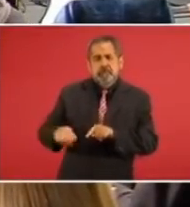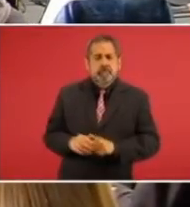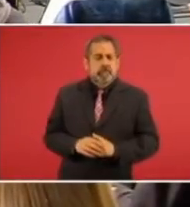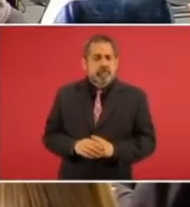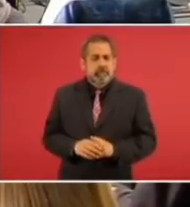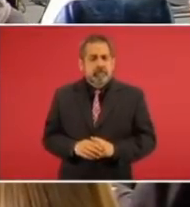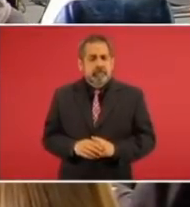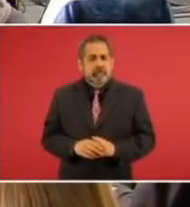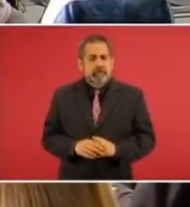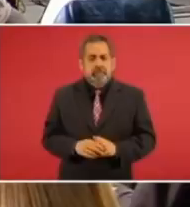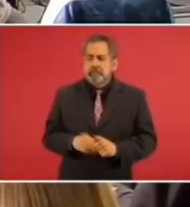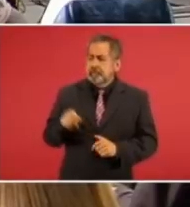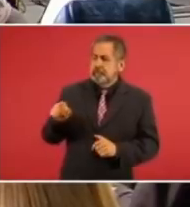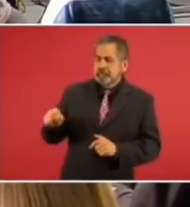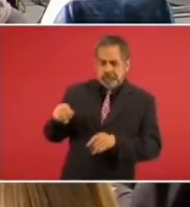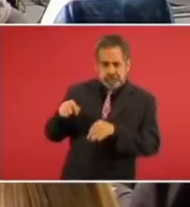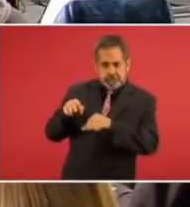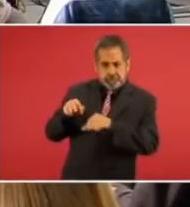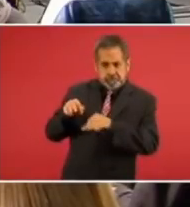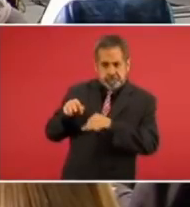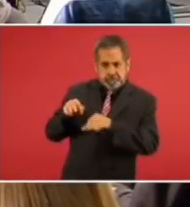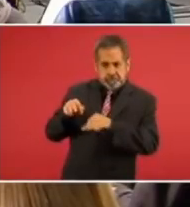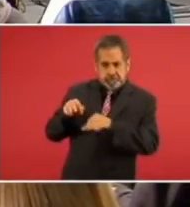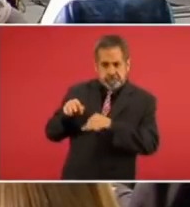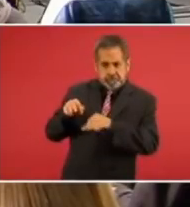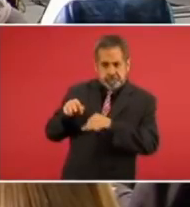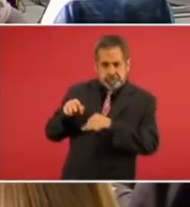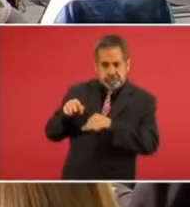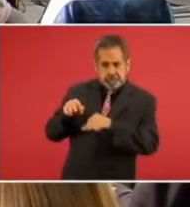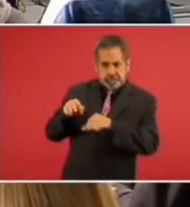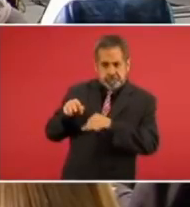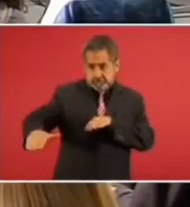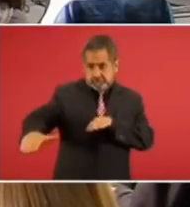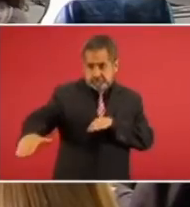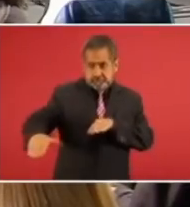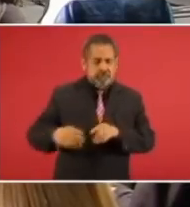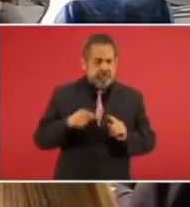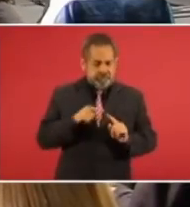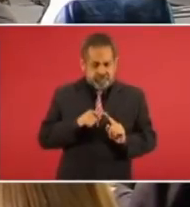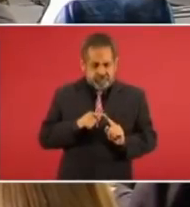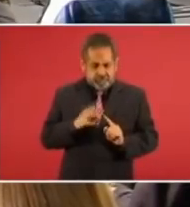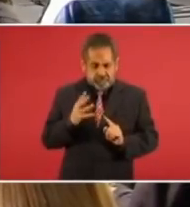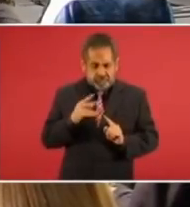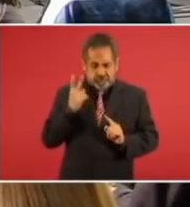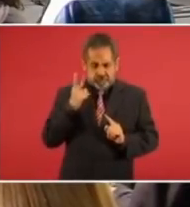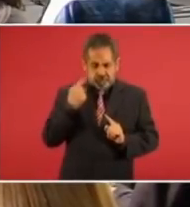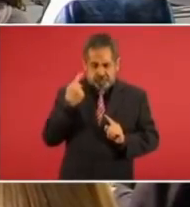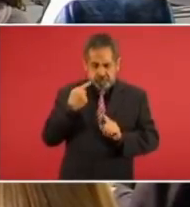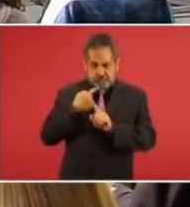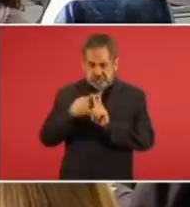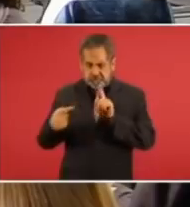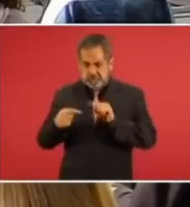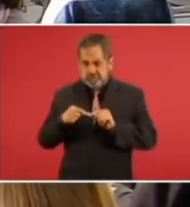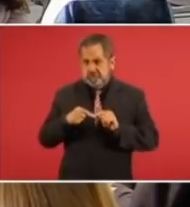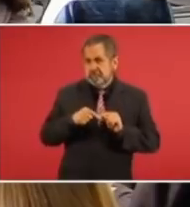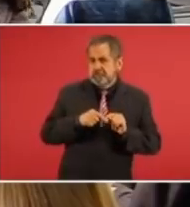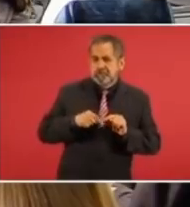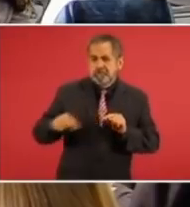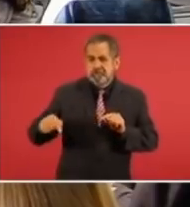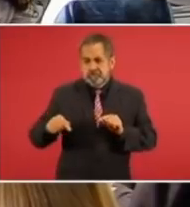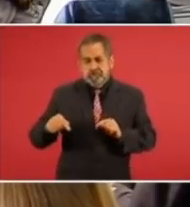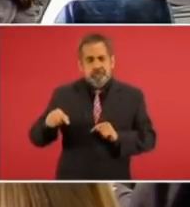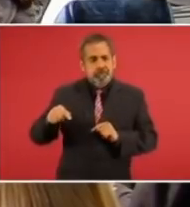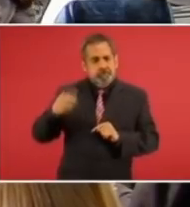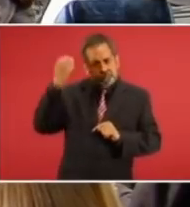el tramo que se está trabajando está a dos horas y media de